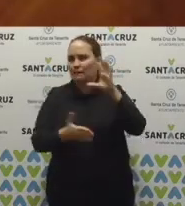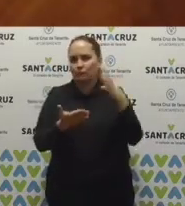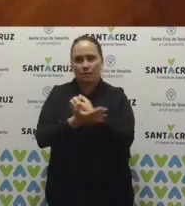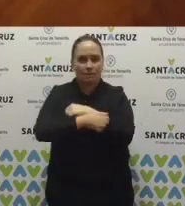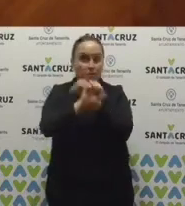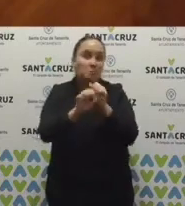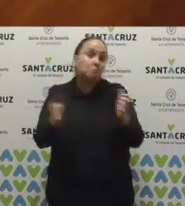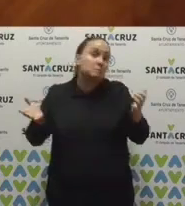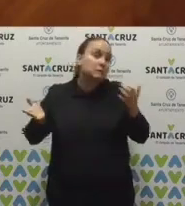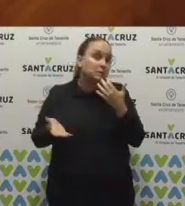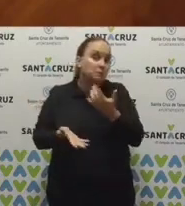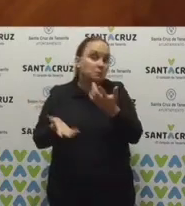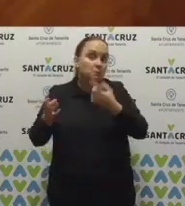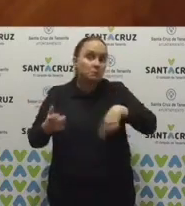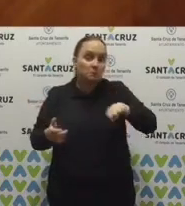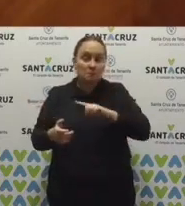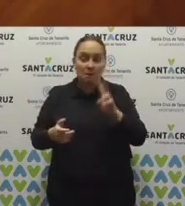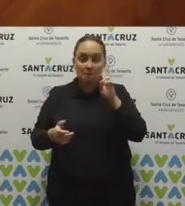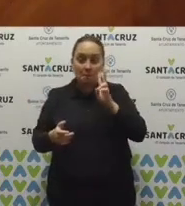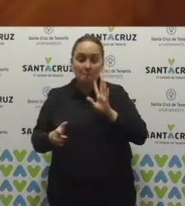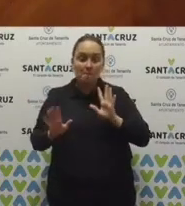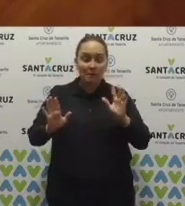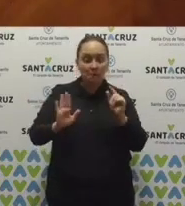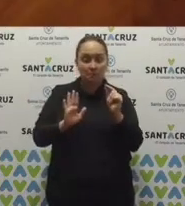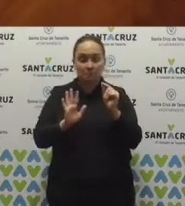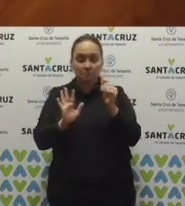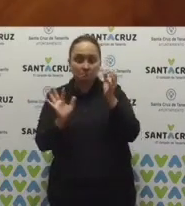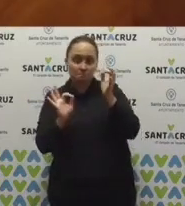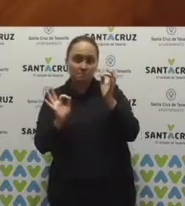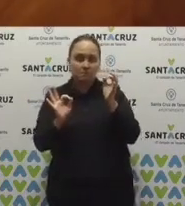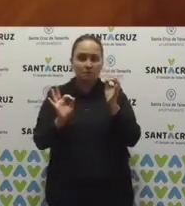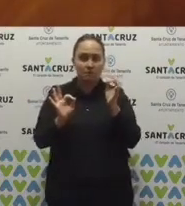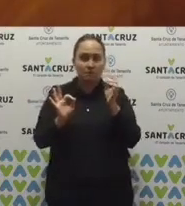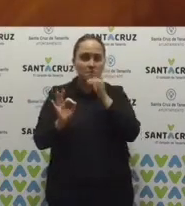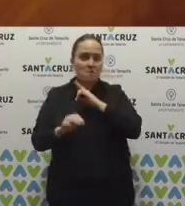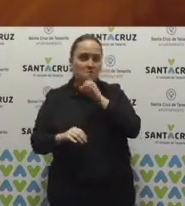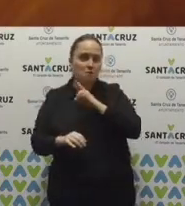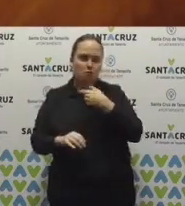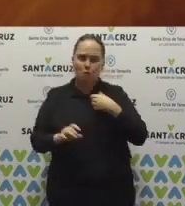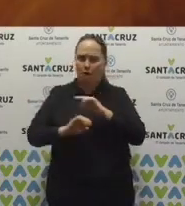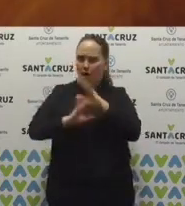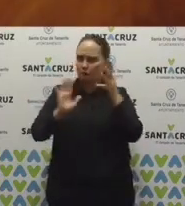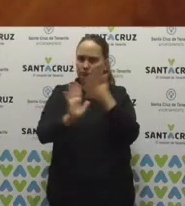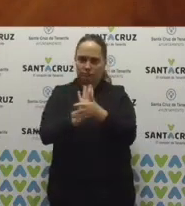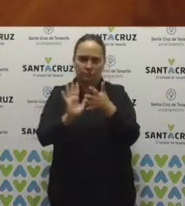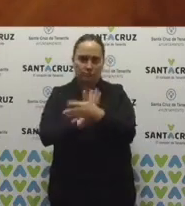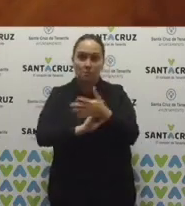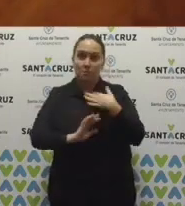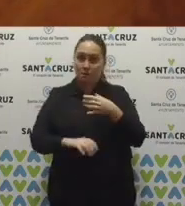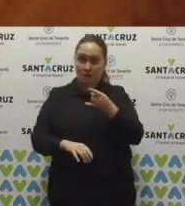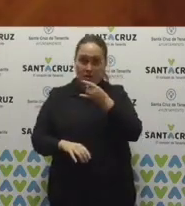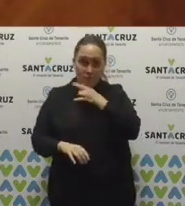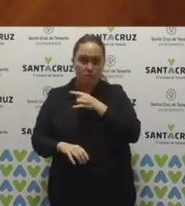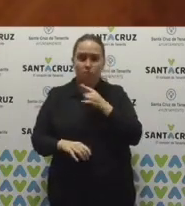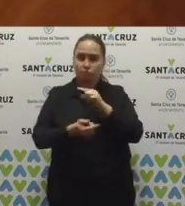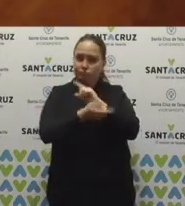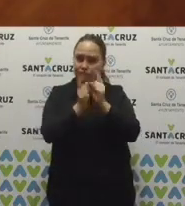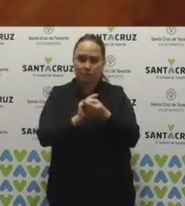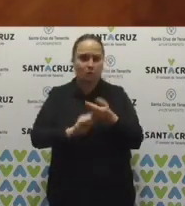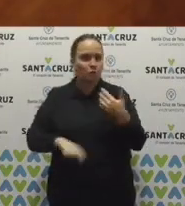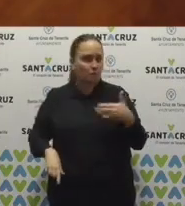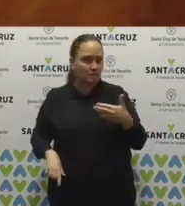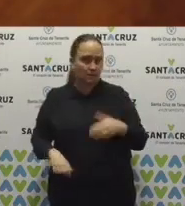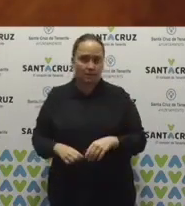si son las únicas cosas que han encontrado así erróneas yo ahora se les aclaro subsanó ese error y no pasa nada yo